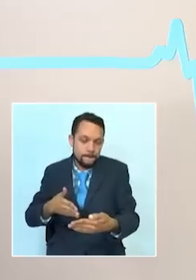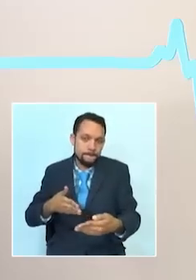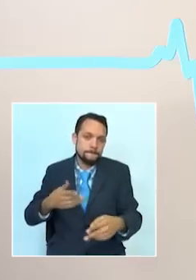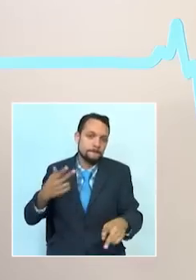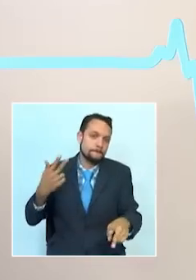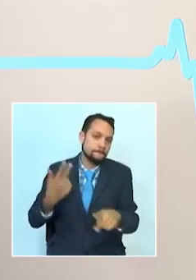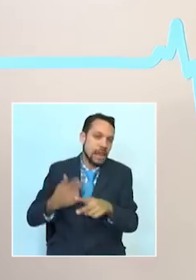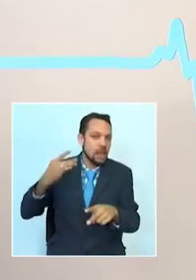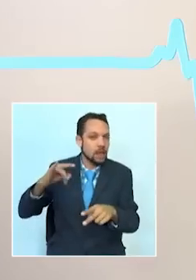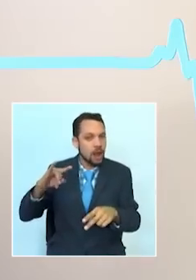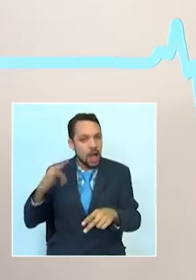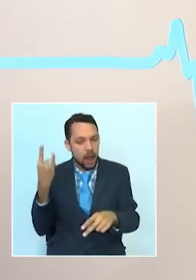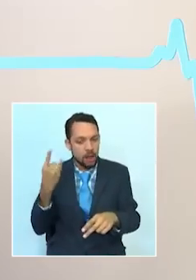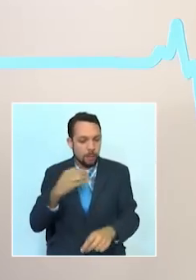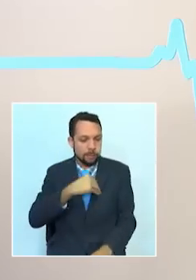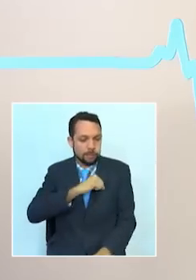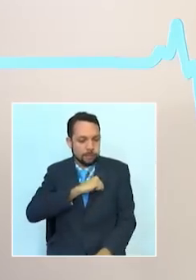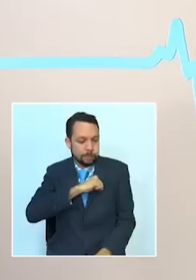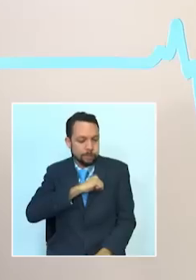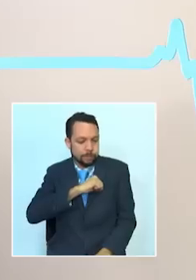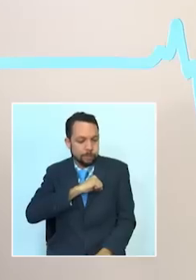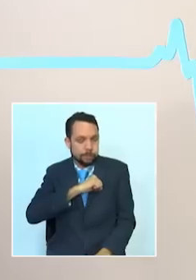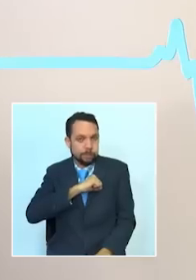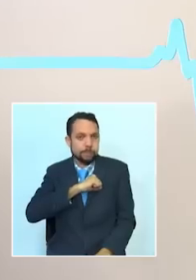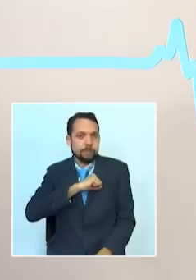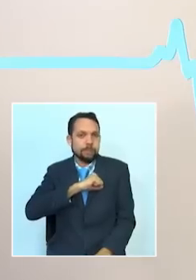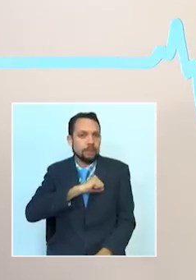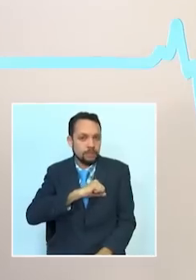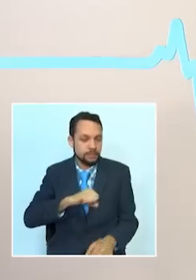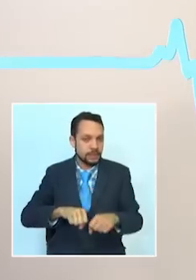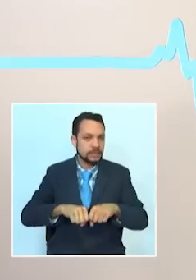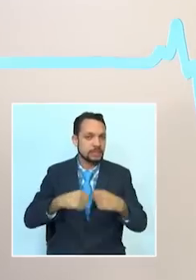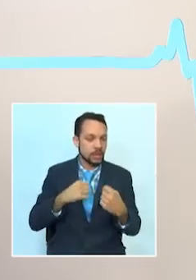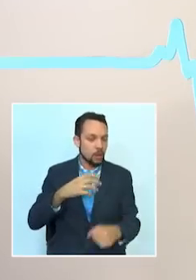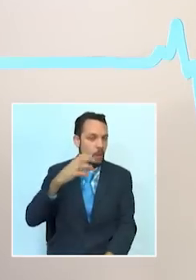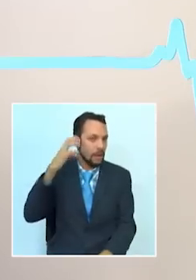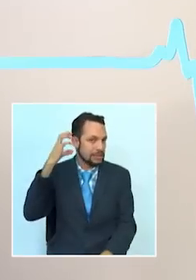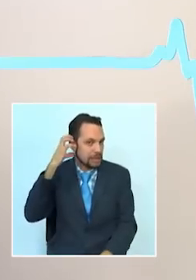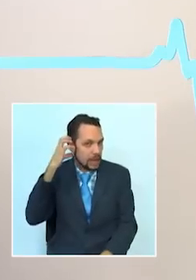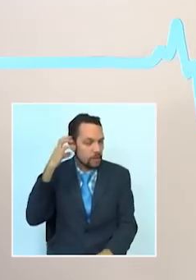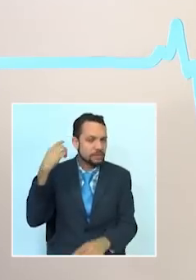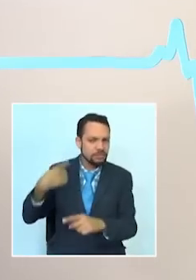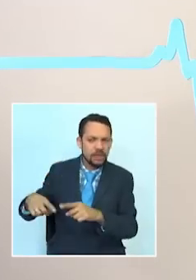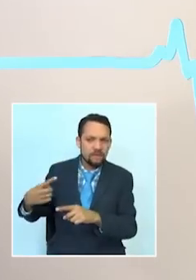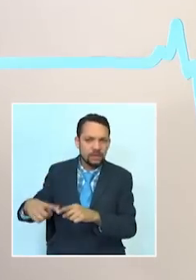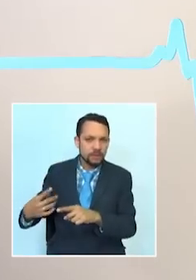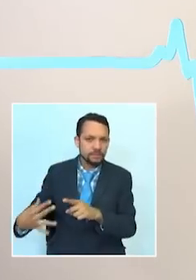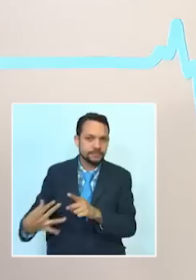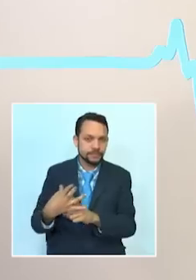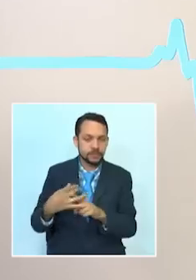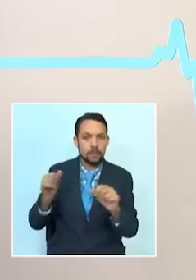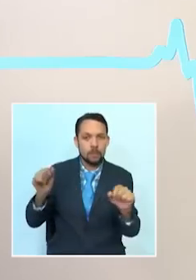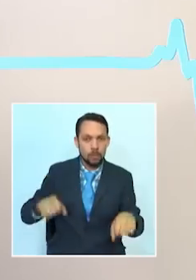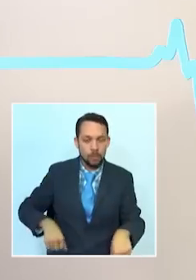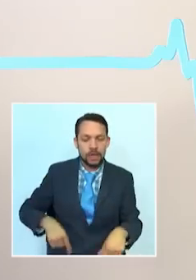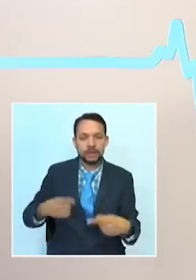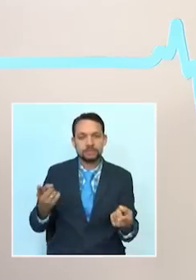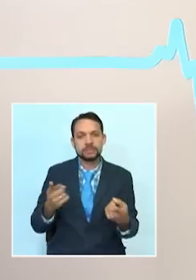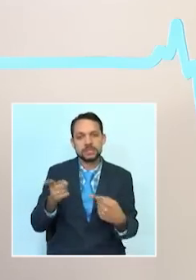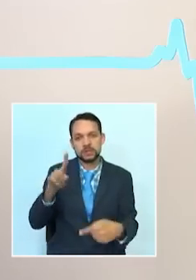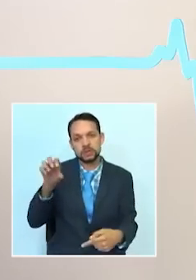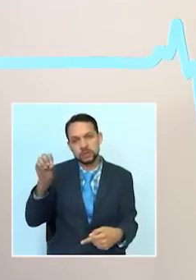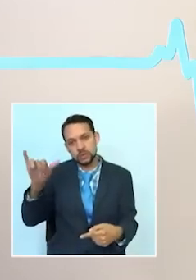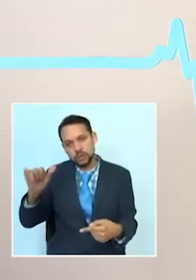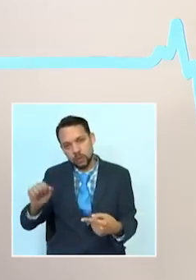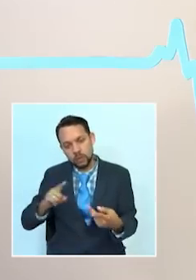tener el riesgo de de llegar hasta un infarto eh el paciente puede tomar la lecitina de soya puede tomar el